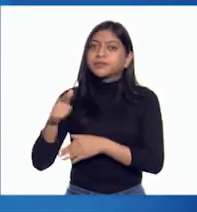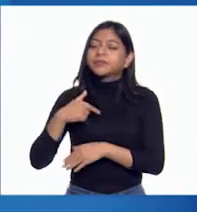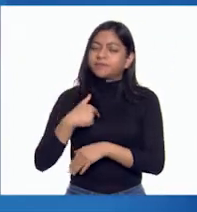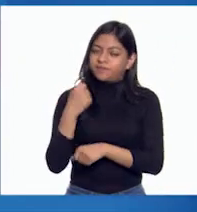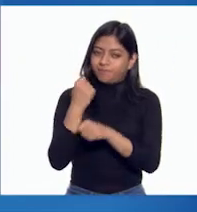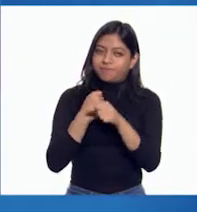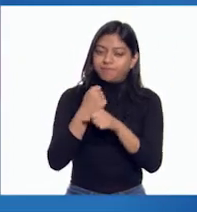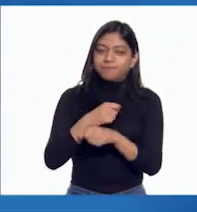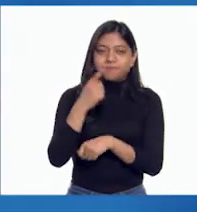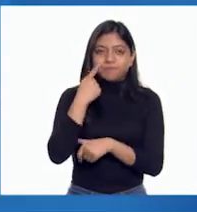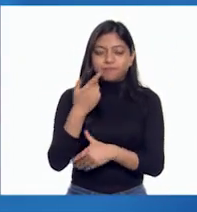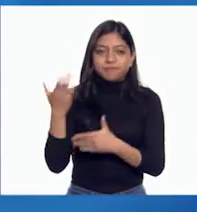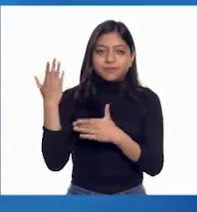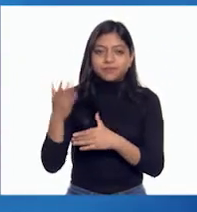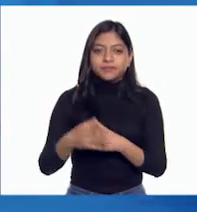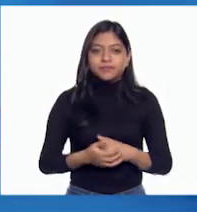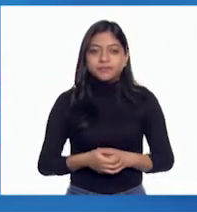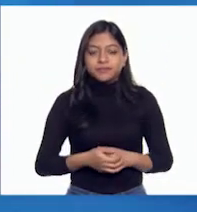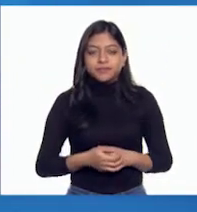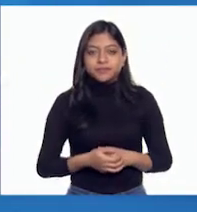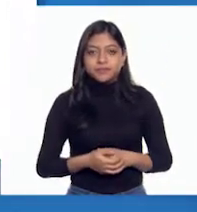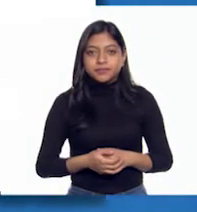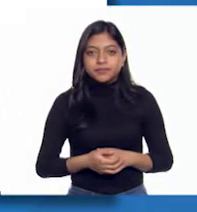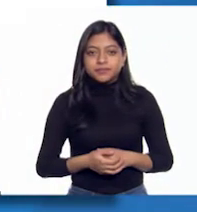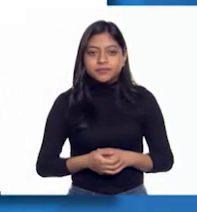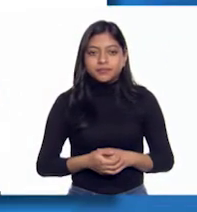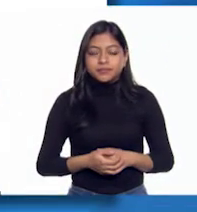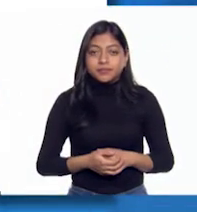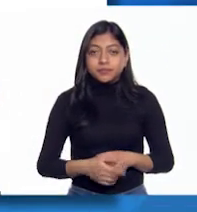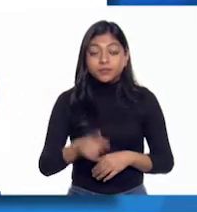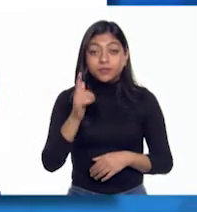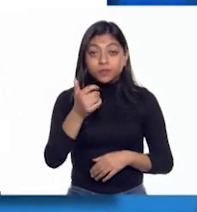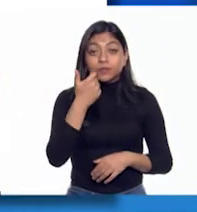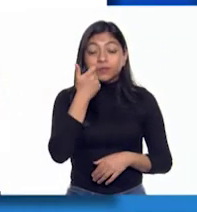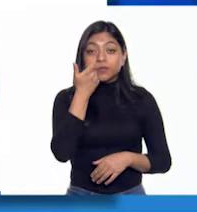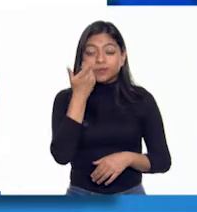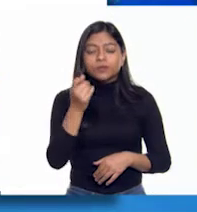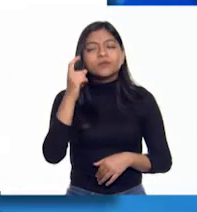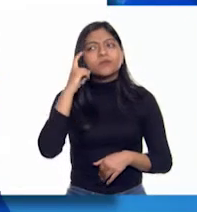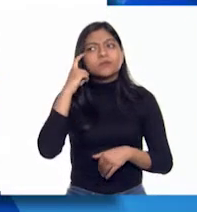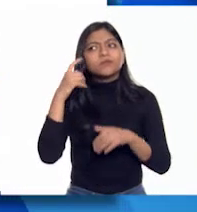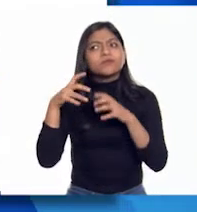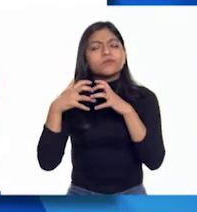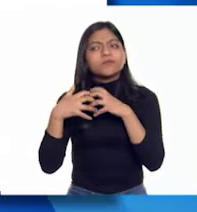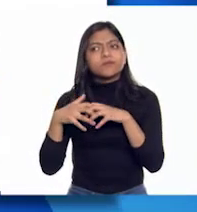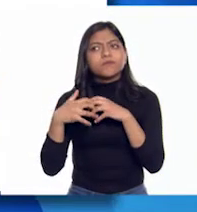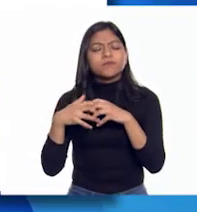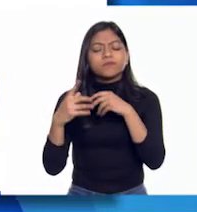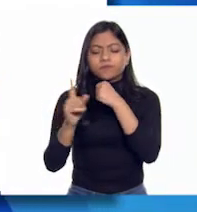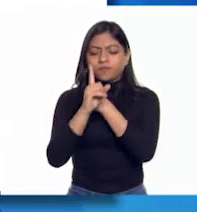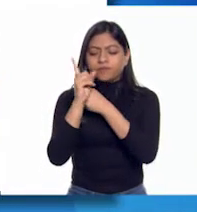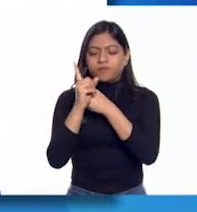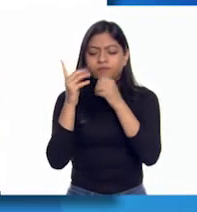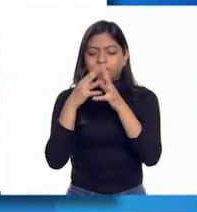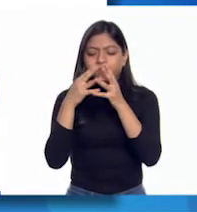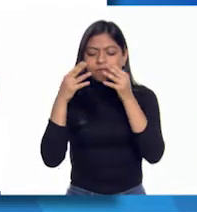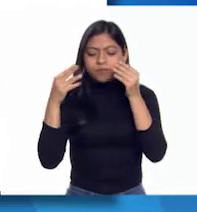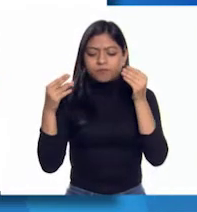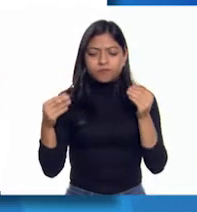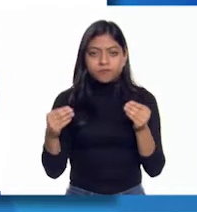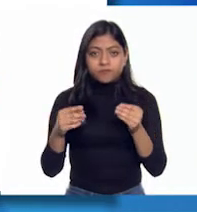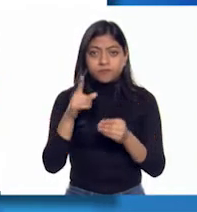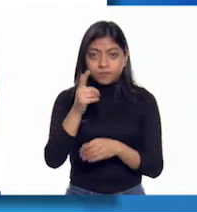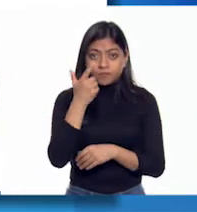A ver. La primera parte de la frase dice, para que podamos reflexionar y dar solución a los asuntos que nos